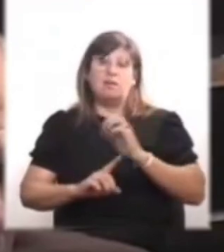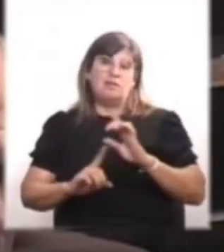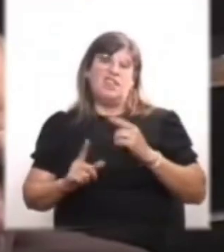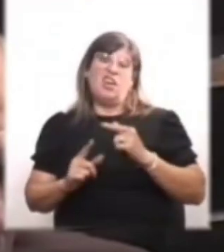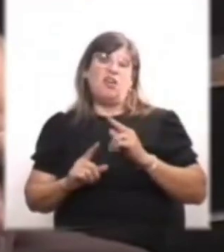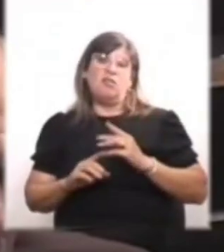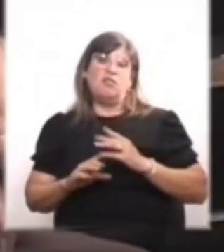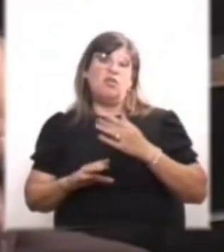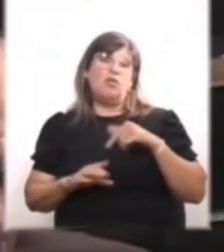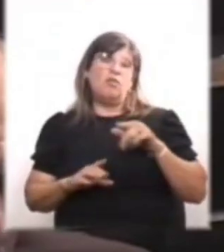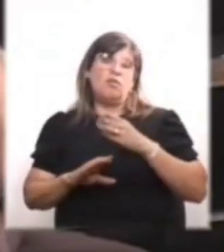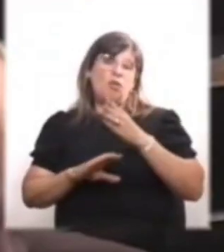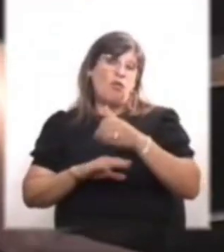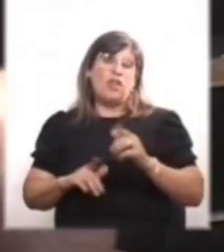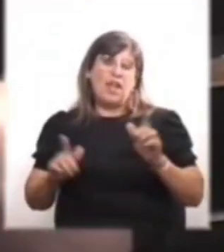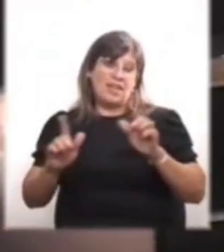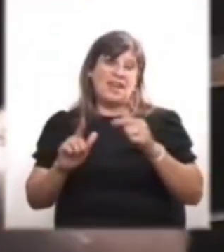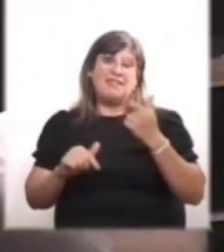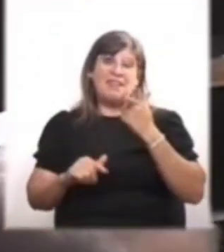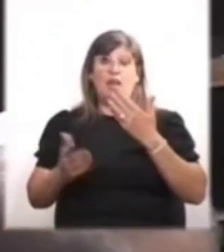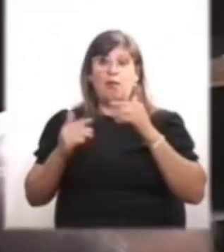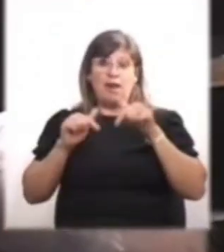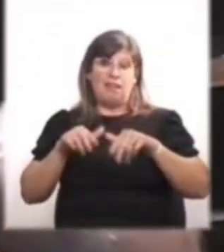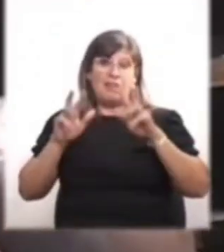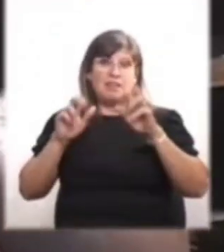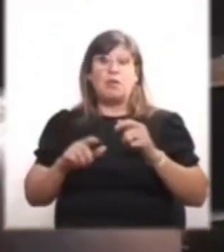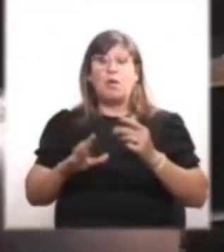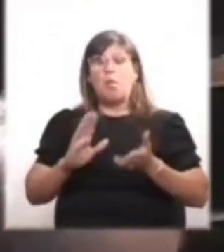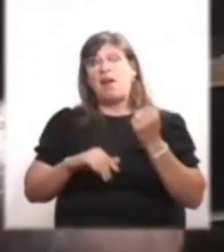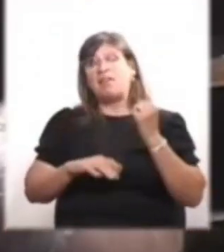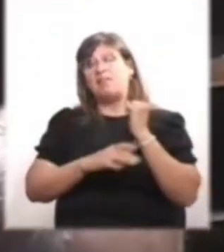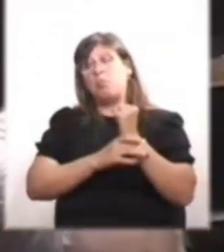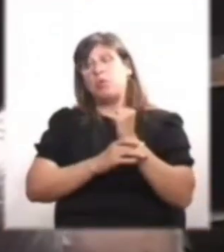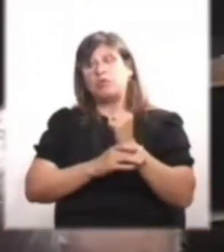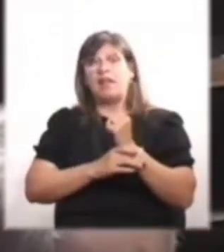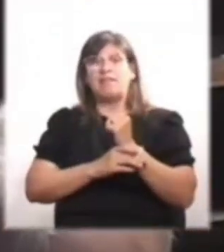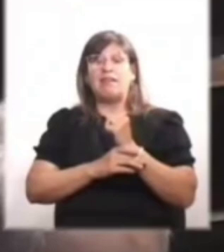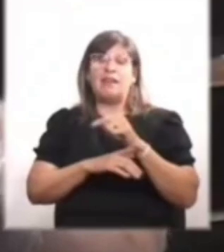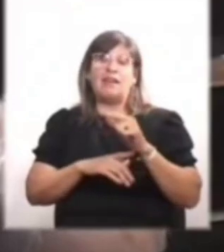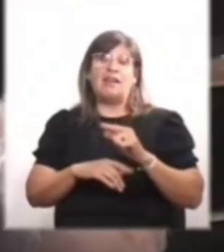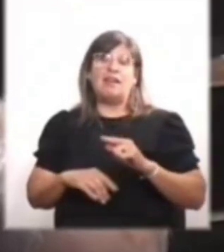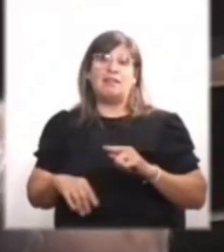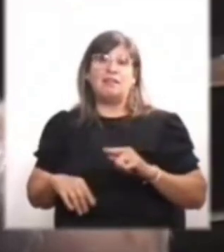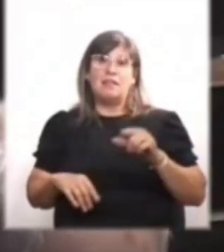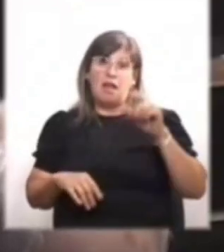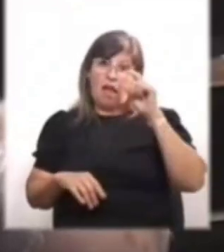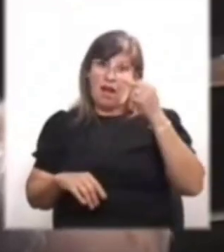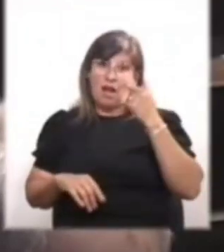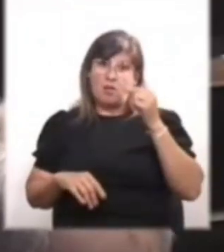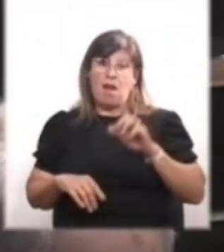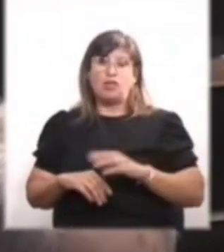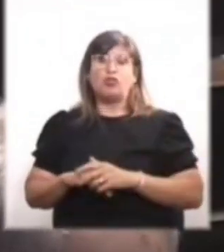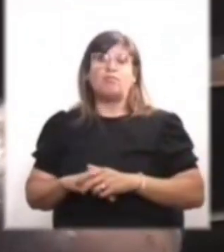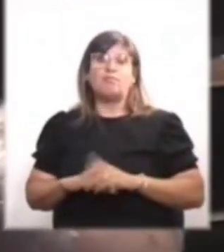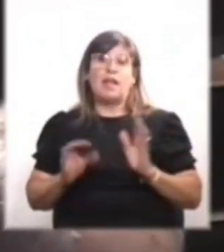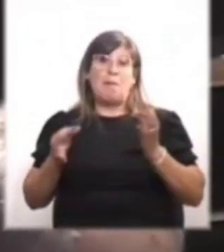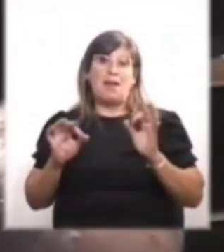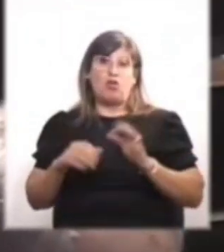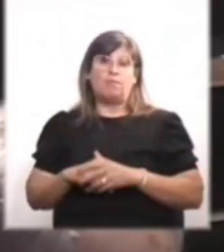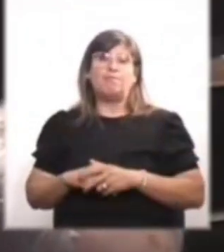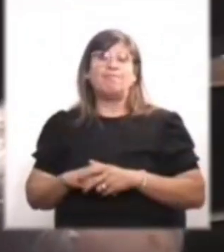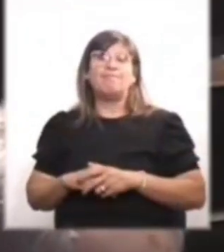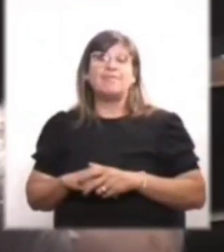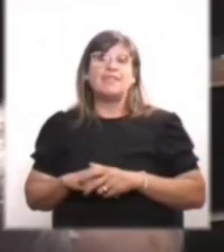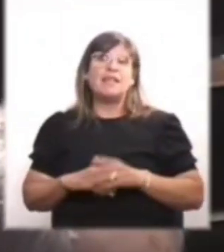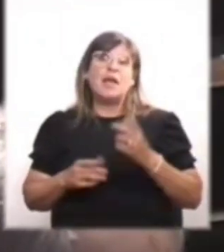esto, ¿no? Porque de repente es más importante el Gran Hermano o no sé qué, pero que